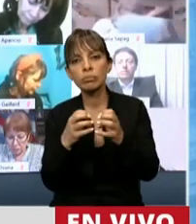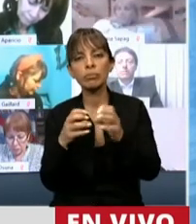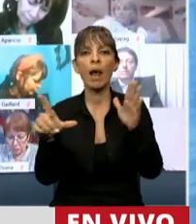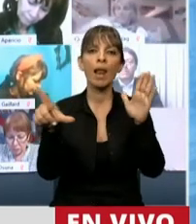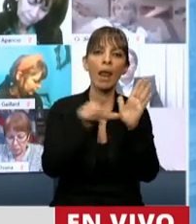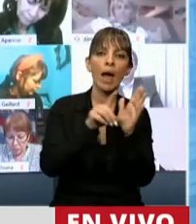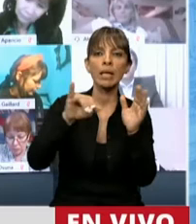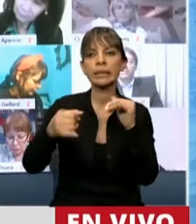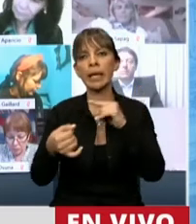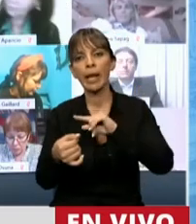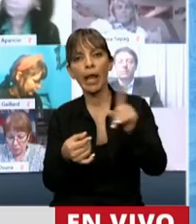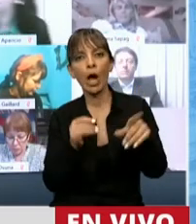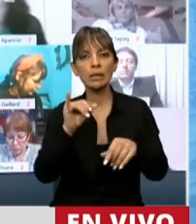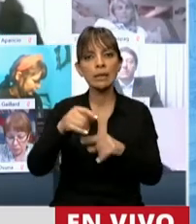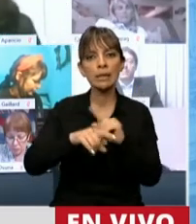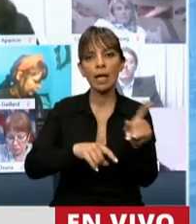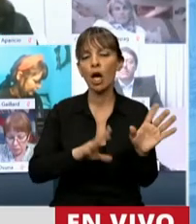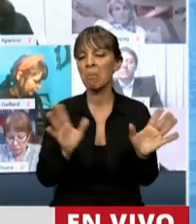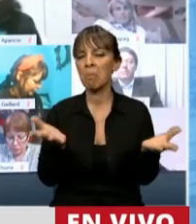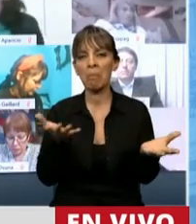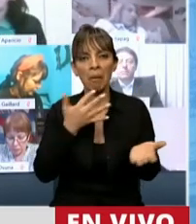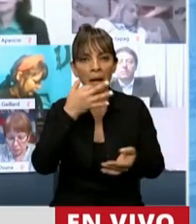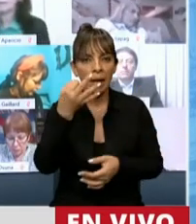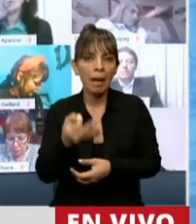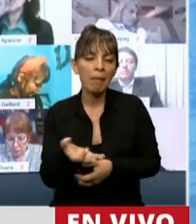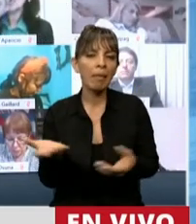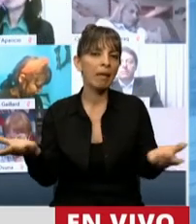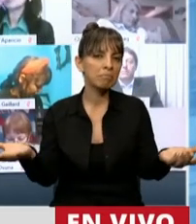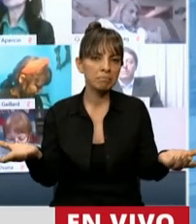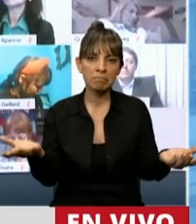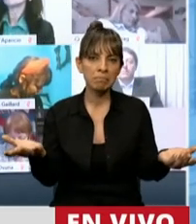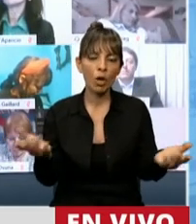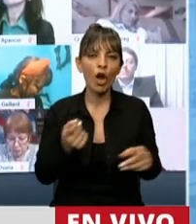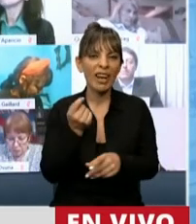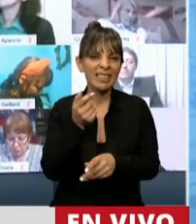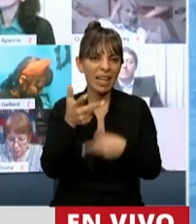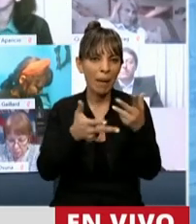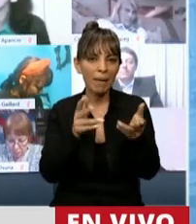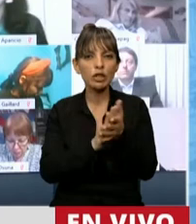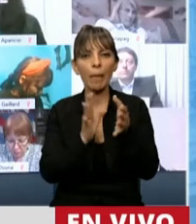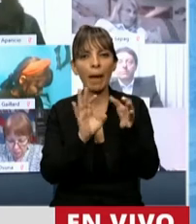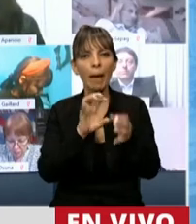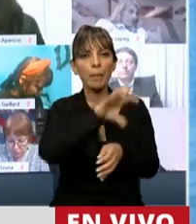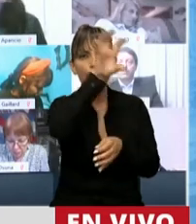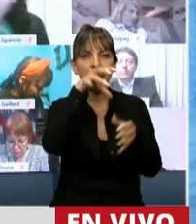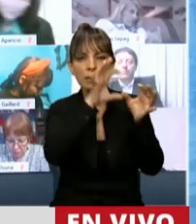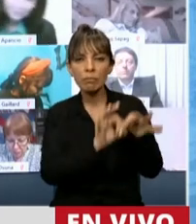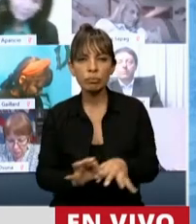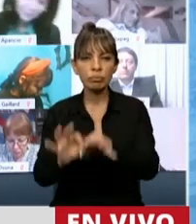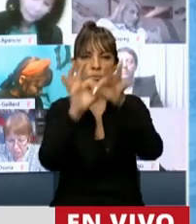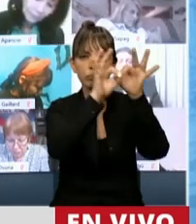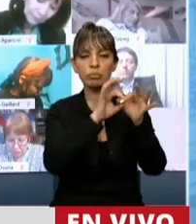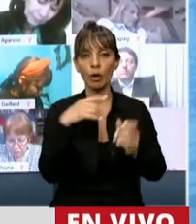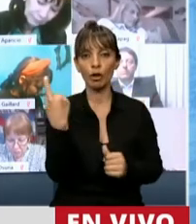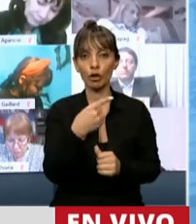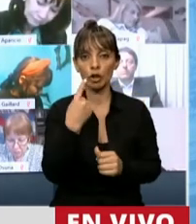ley, la verdad que el derrame a lo que se recién hablaba en el federalismo, nosotros estamos